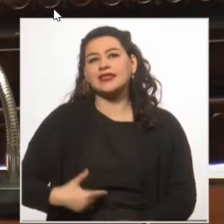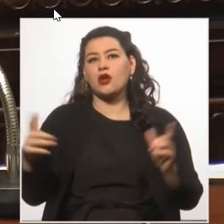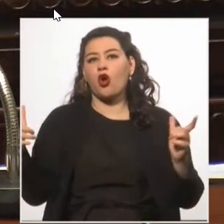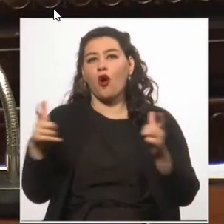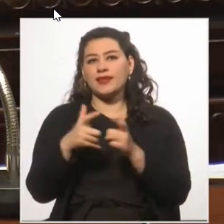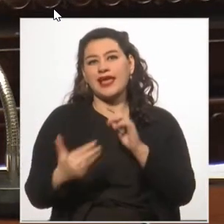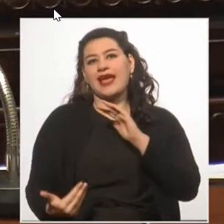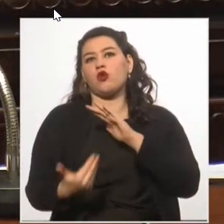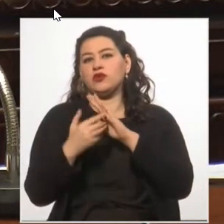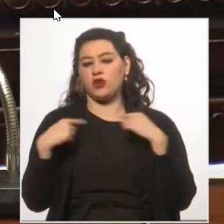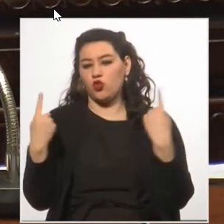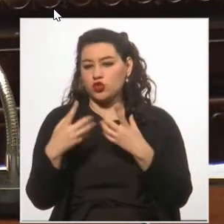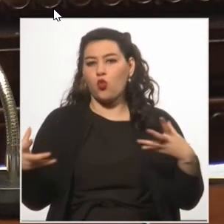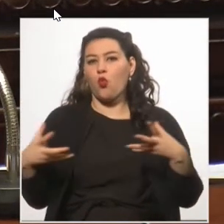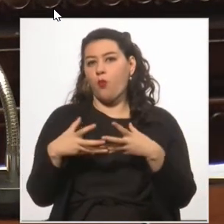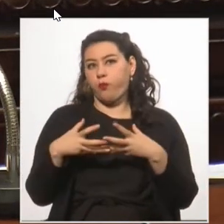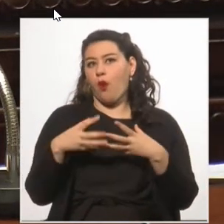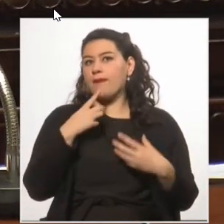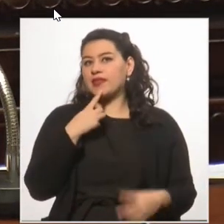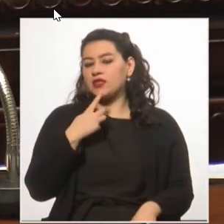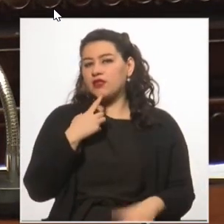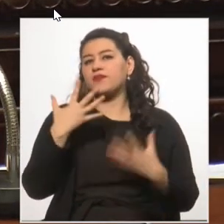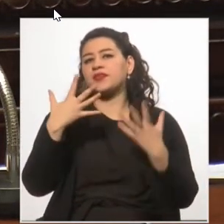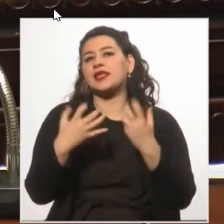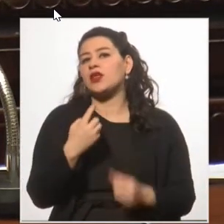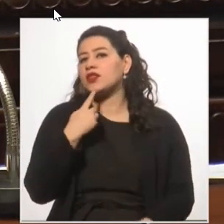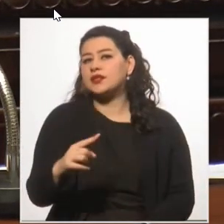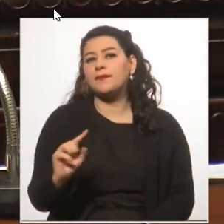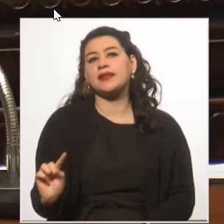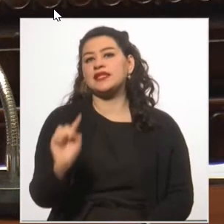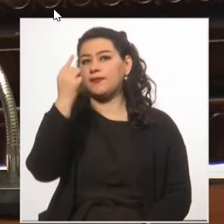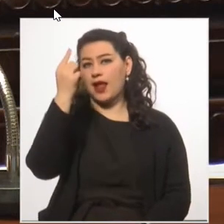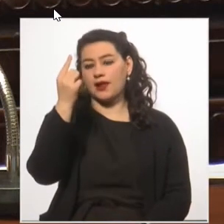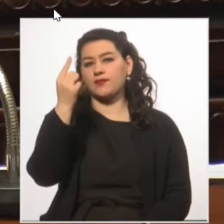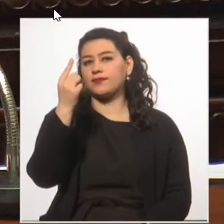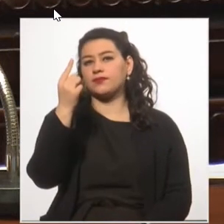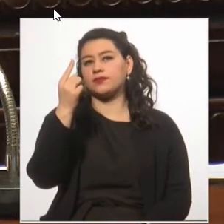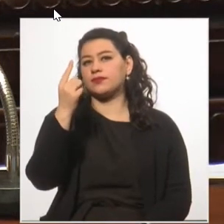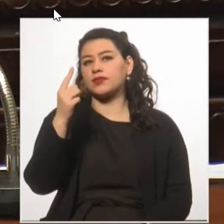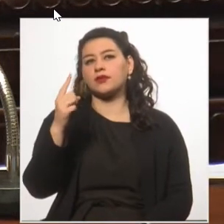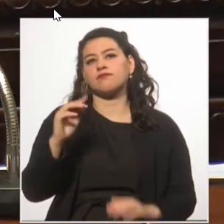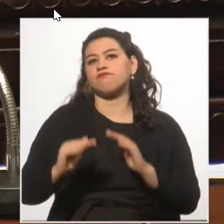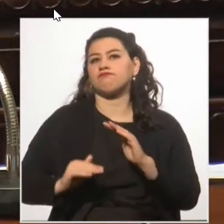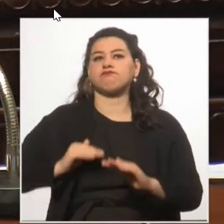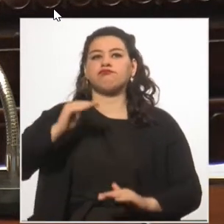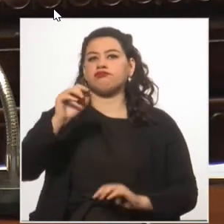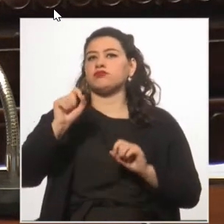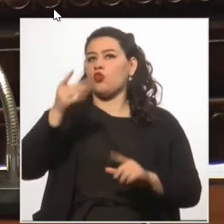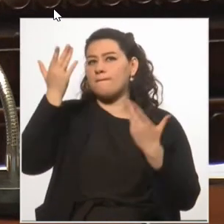comité ejecutivo de nuestra agrupación. Quiero referirme principalmente al alto carácter con que